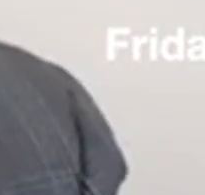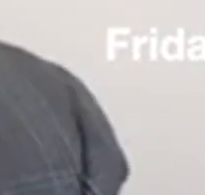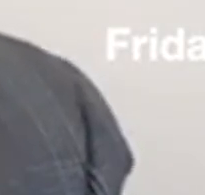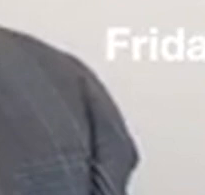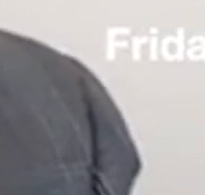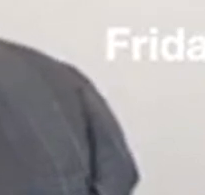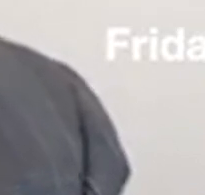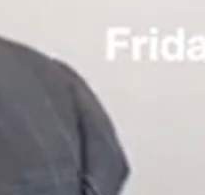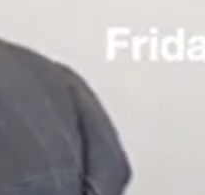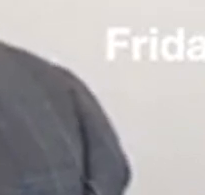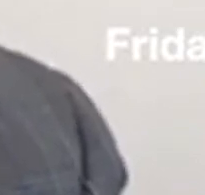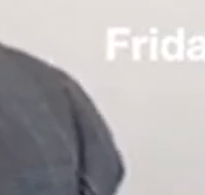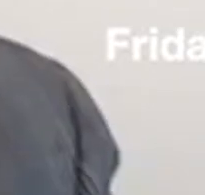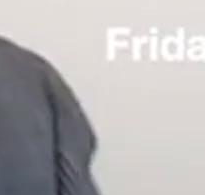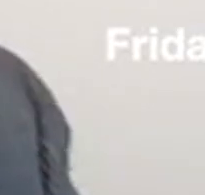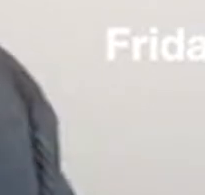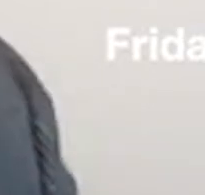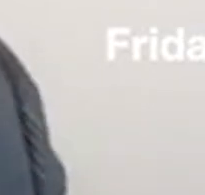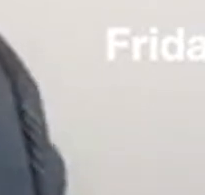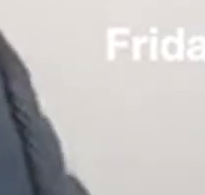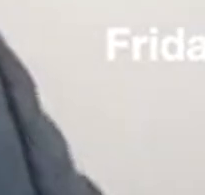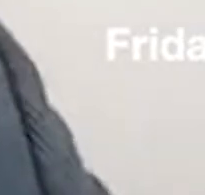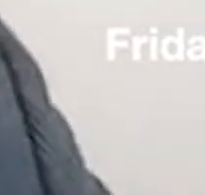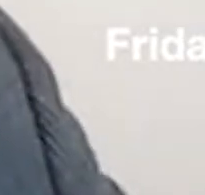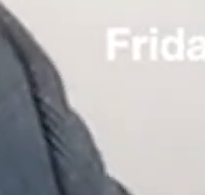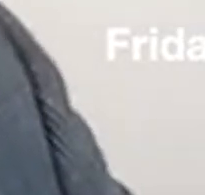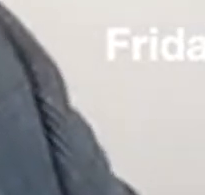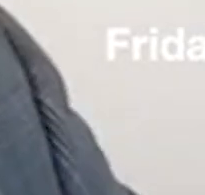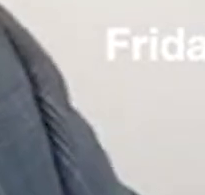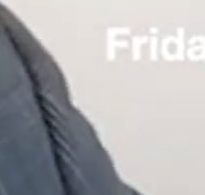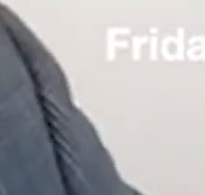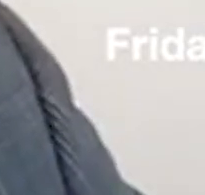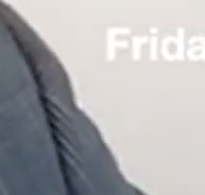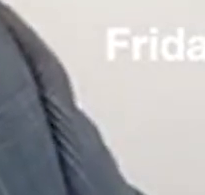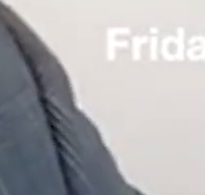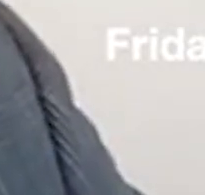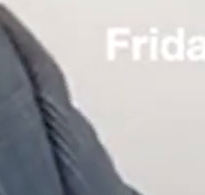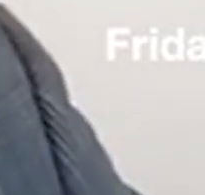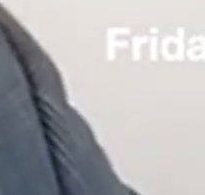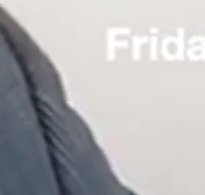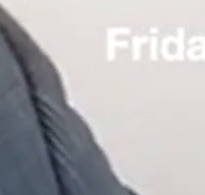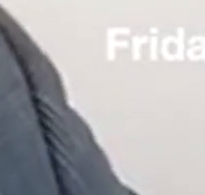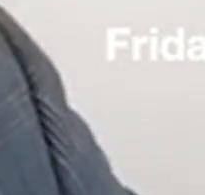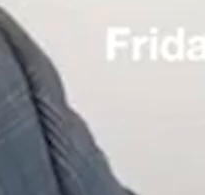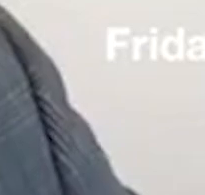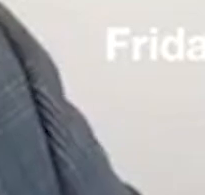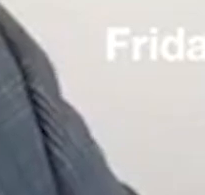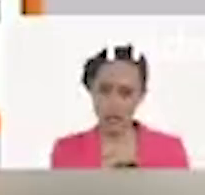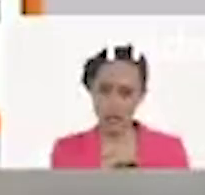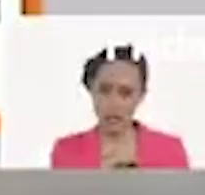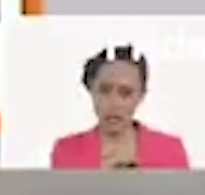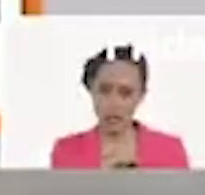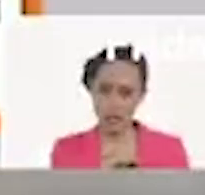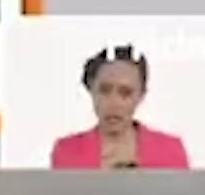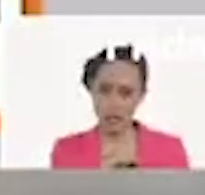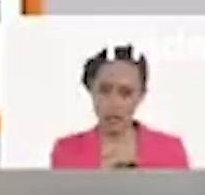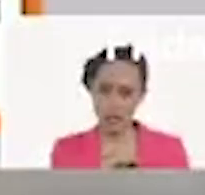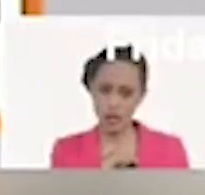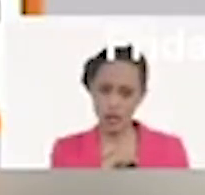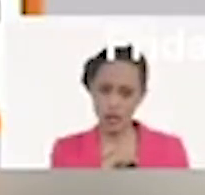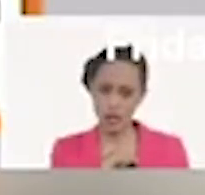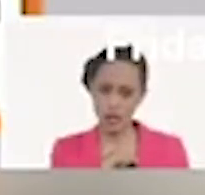o no hay registro o no ha sufrido suficiente el pueblo cubano por culpa de estos dictadores y aquí está